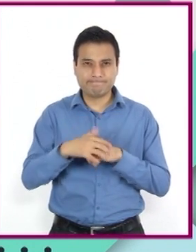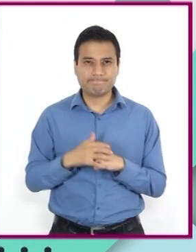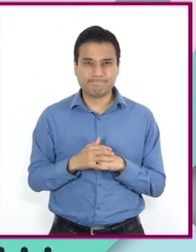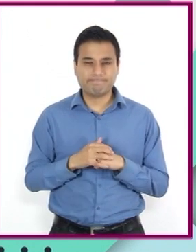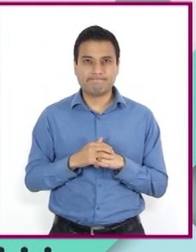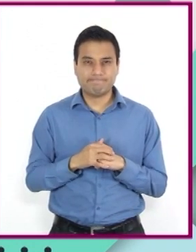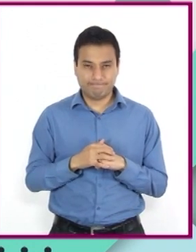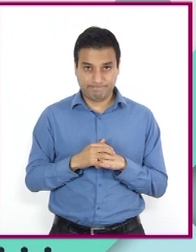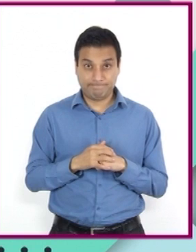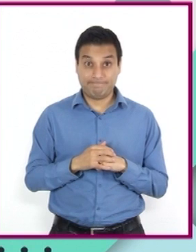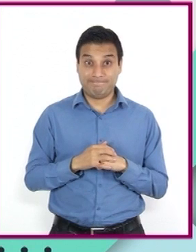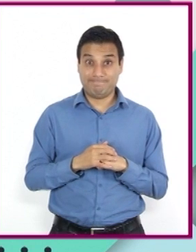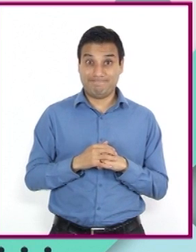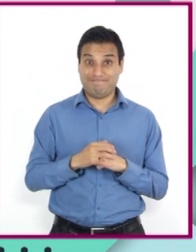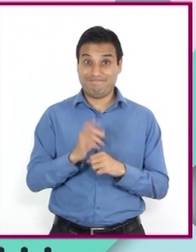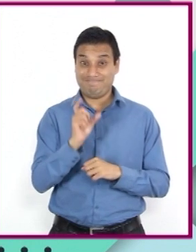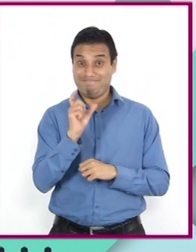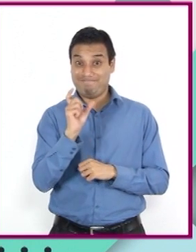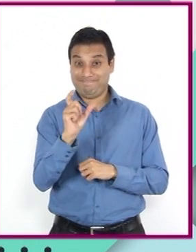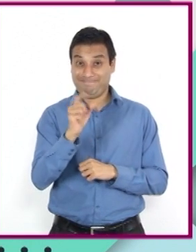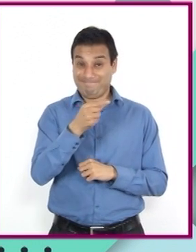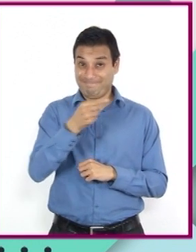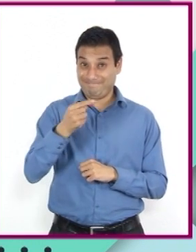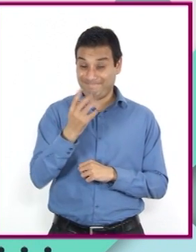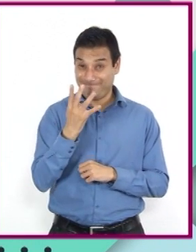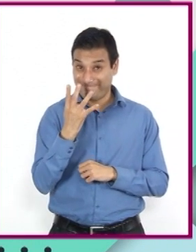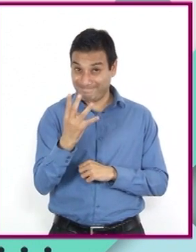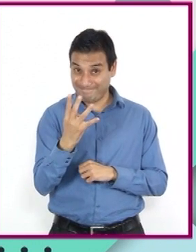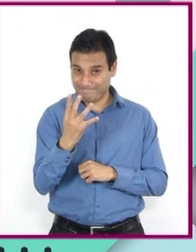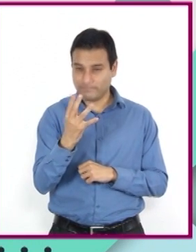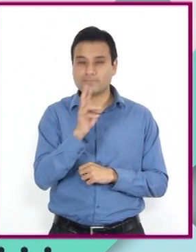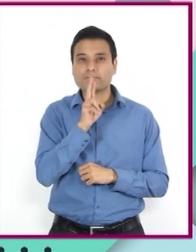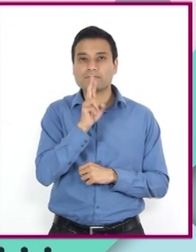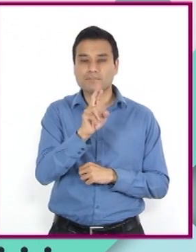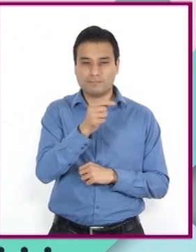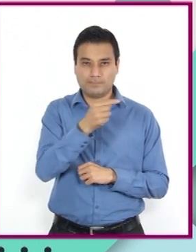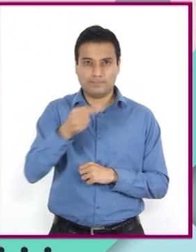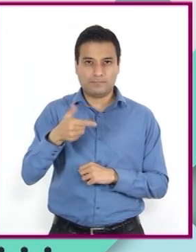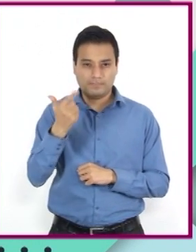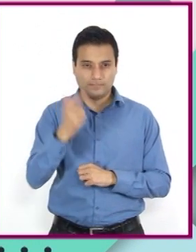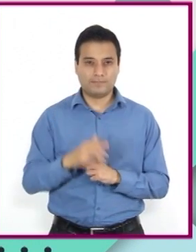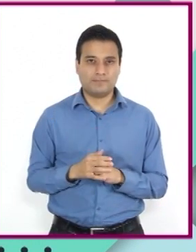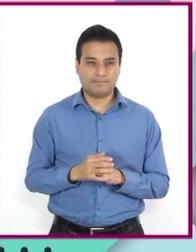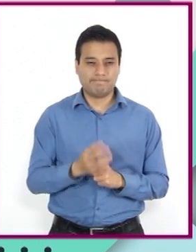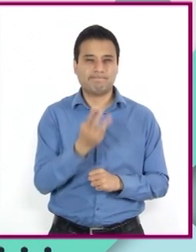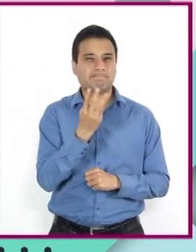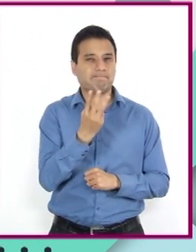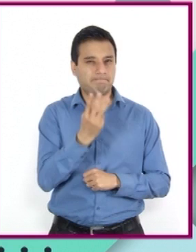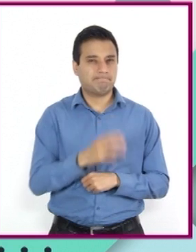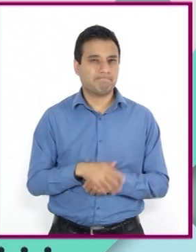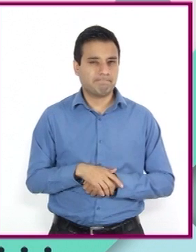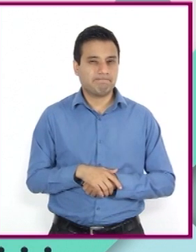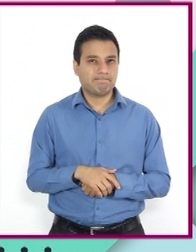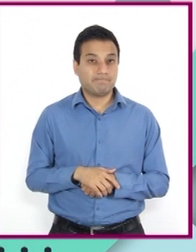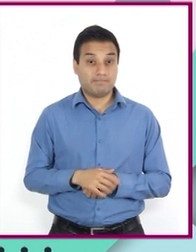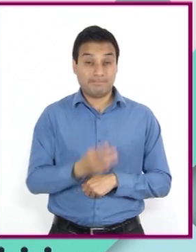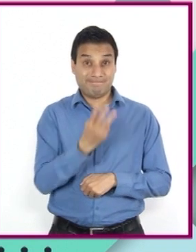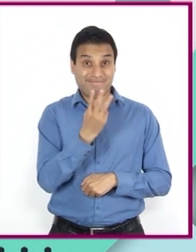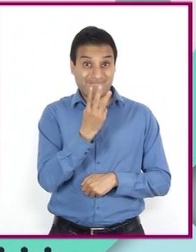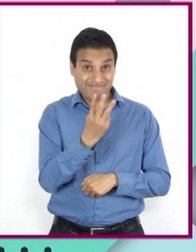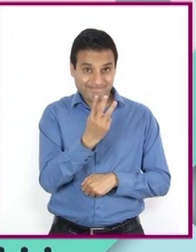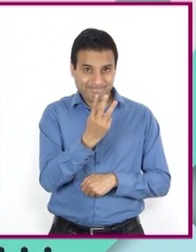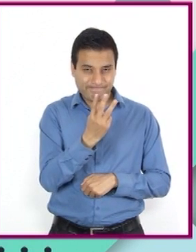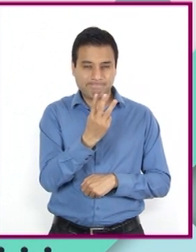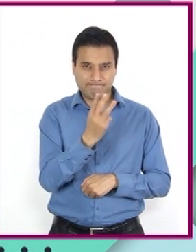4 negativo me dé como resultado 12 negativo. Ese número es 3. Entonces, 3 es el factor